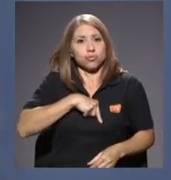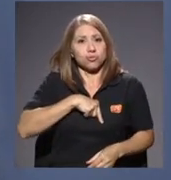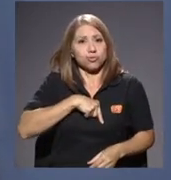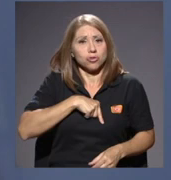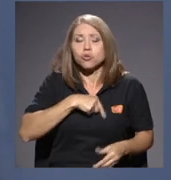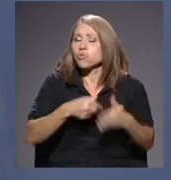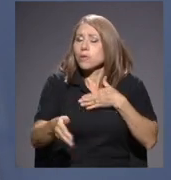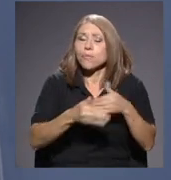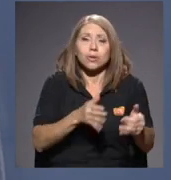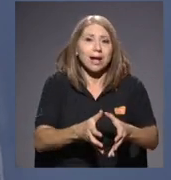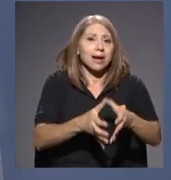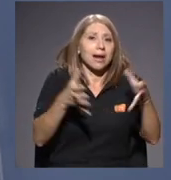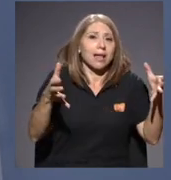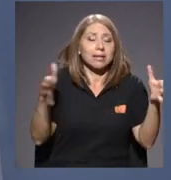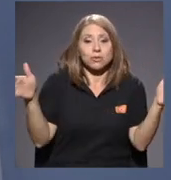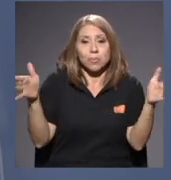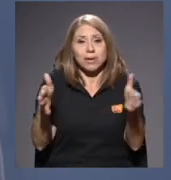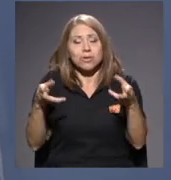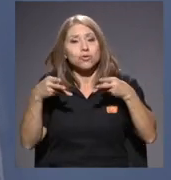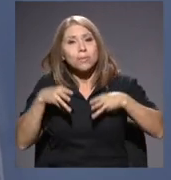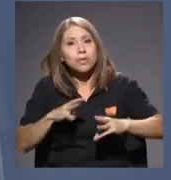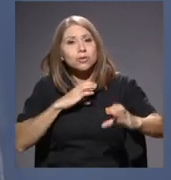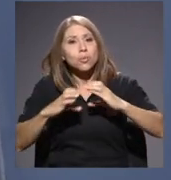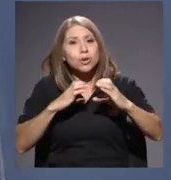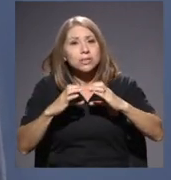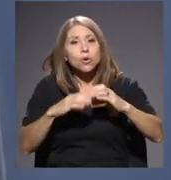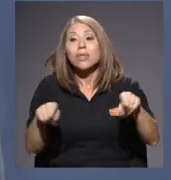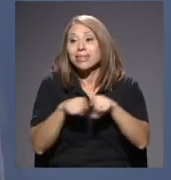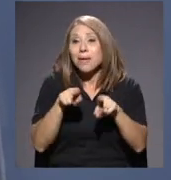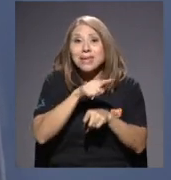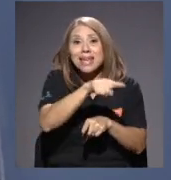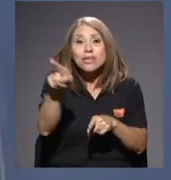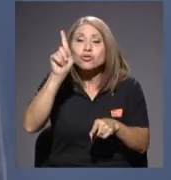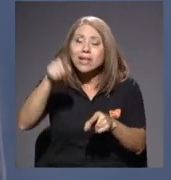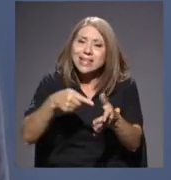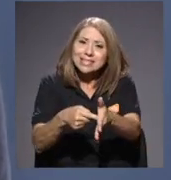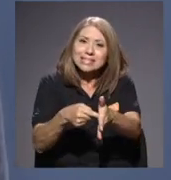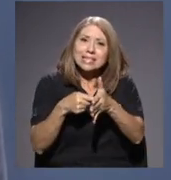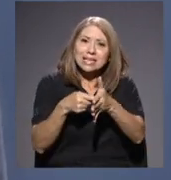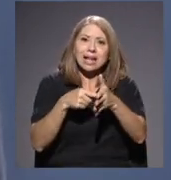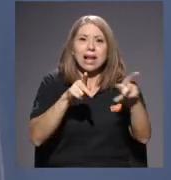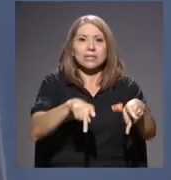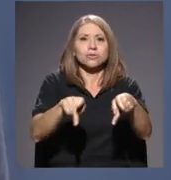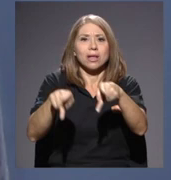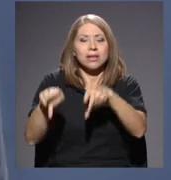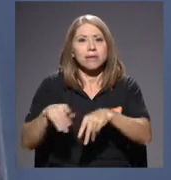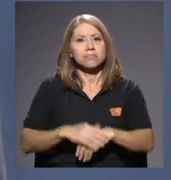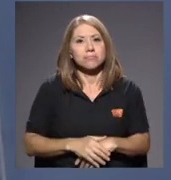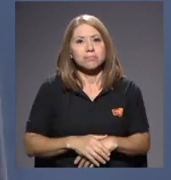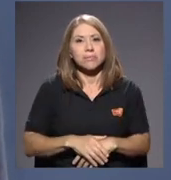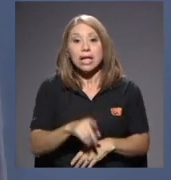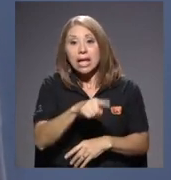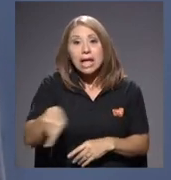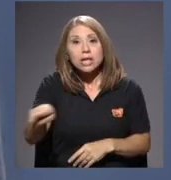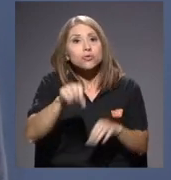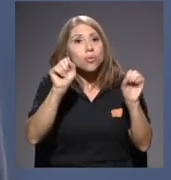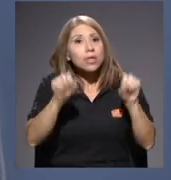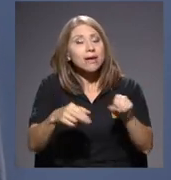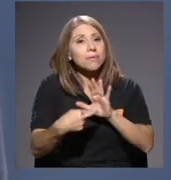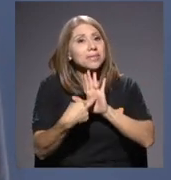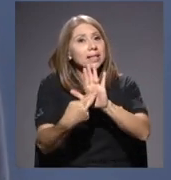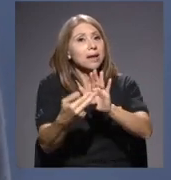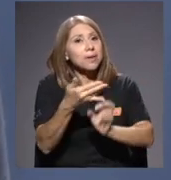seamos grandes o pequeños, sino también a los sindicatos en sus liderazgos, de que los hubieran representado mejor, de que